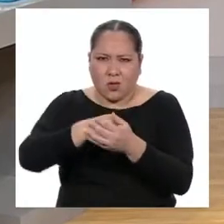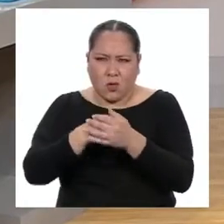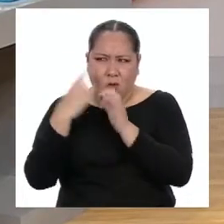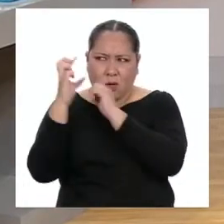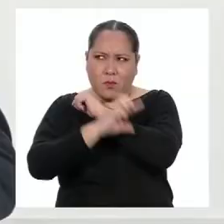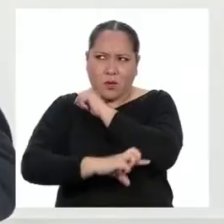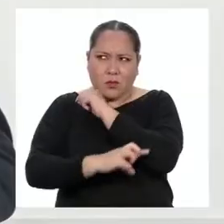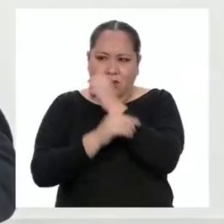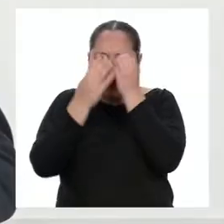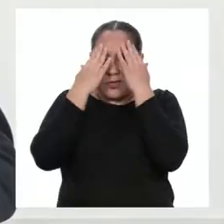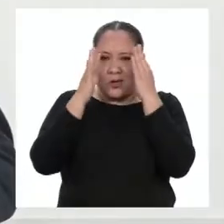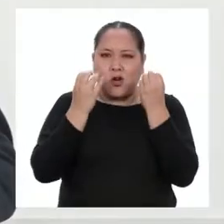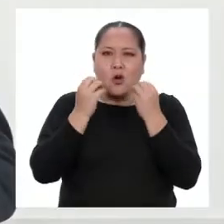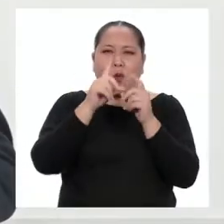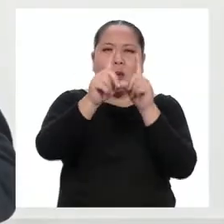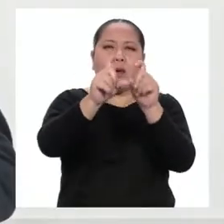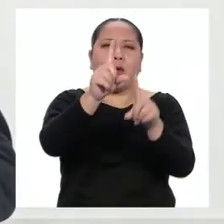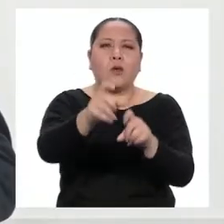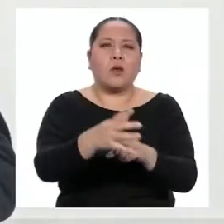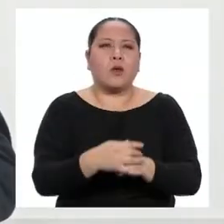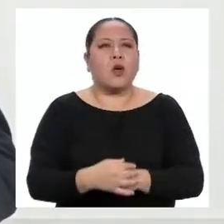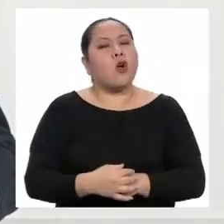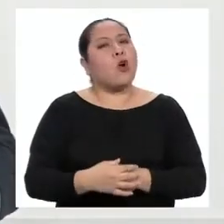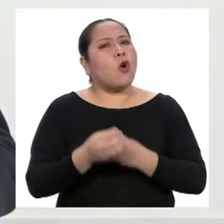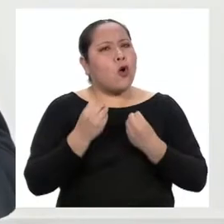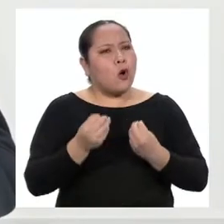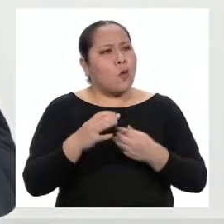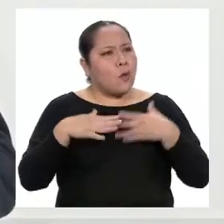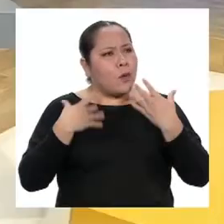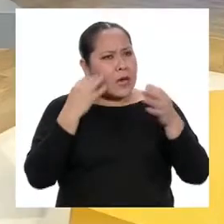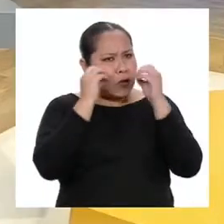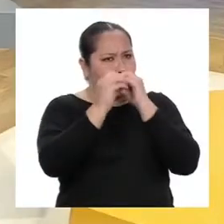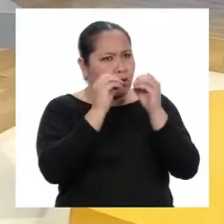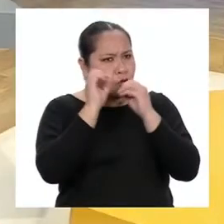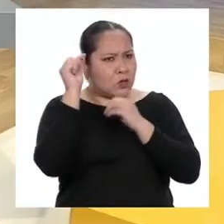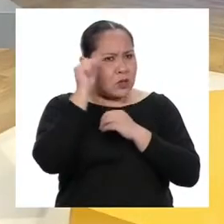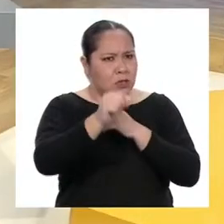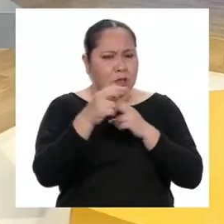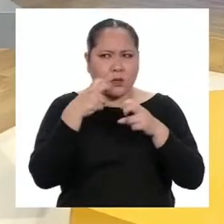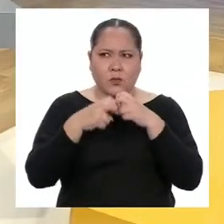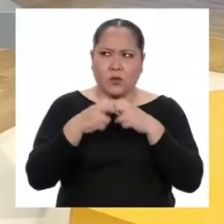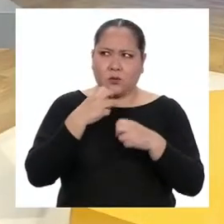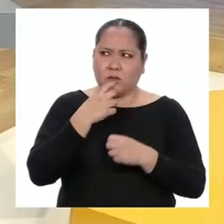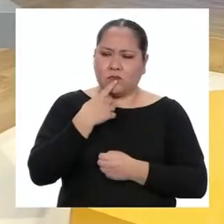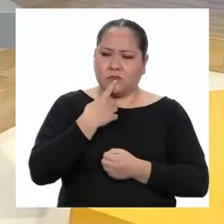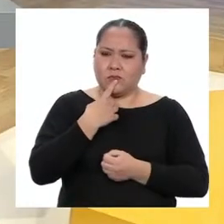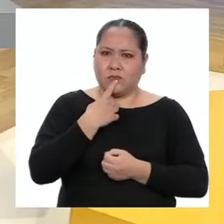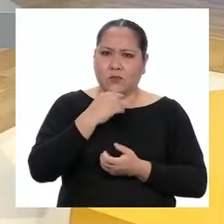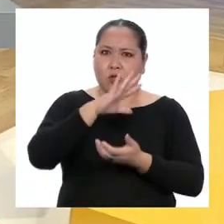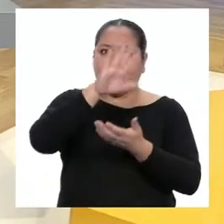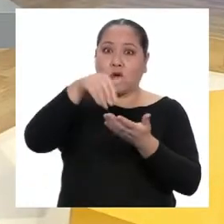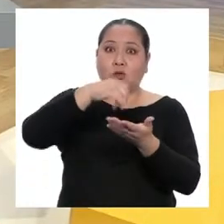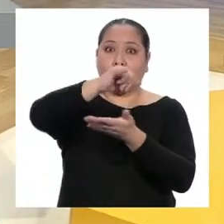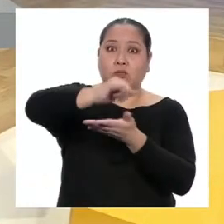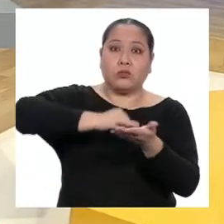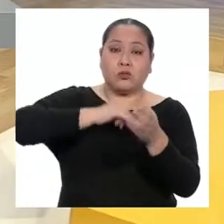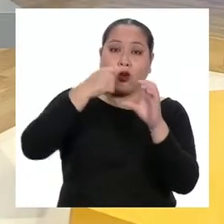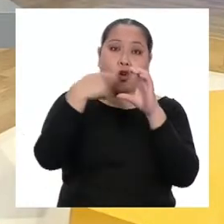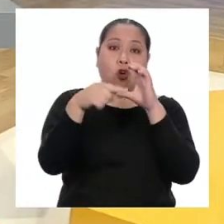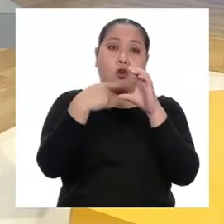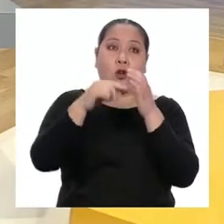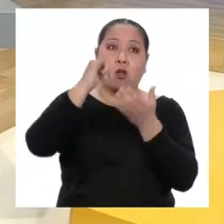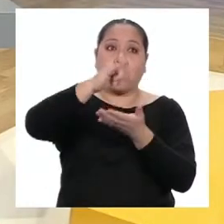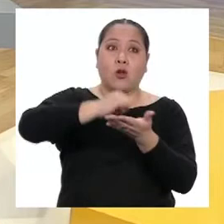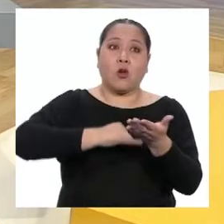a todos. ¿Cómo crees que puedes resolver este problema? ¿Me mandan todas y todos un correo electrónico